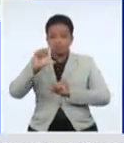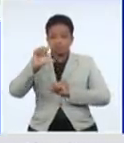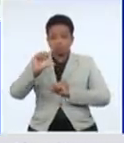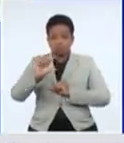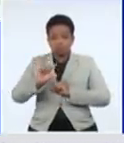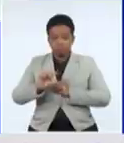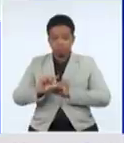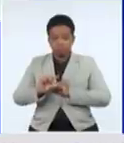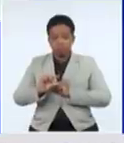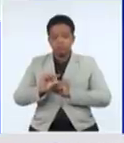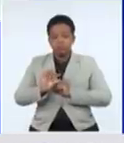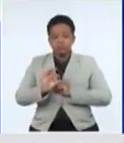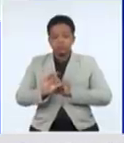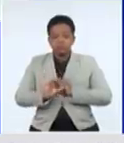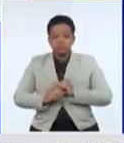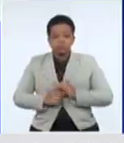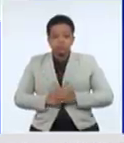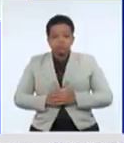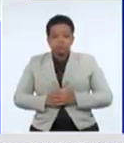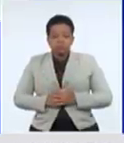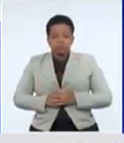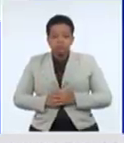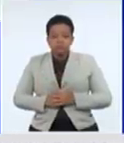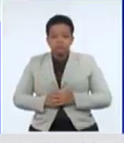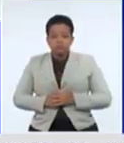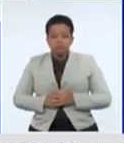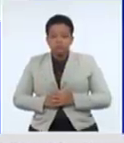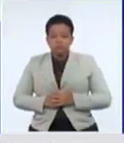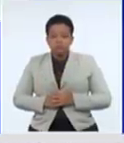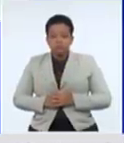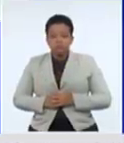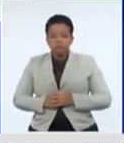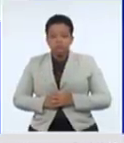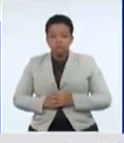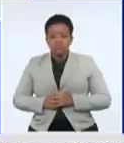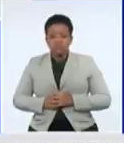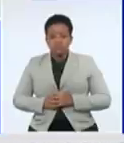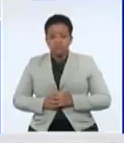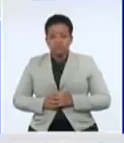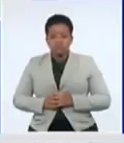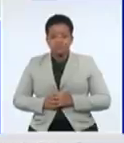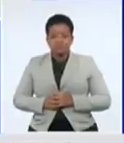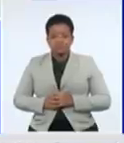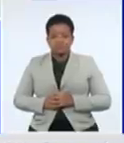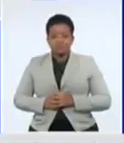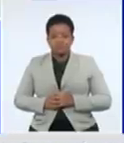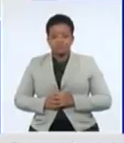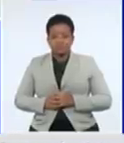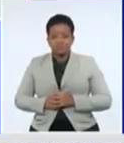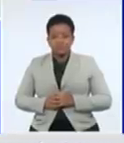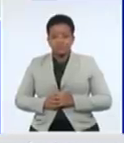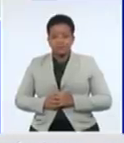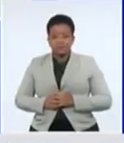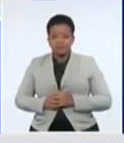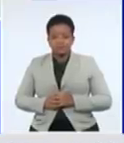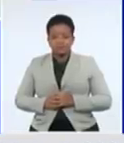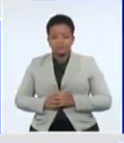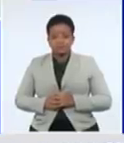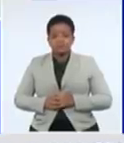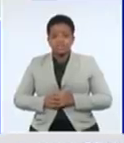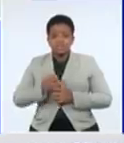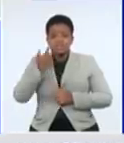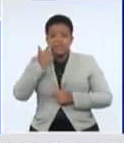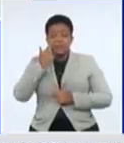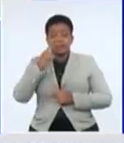por la polinómica de quinto orden. Realmente se ve una